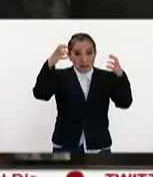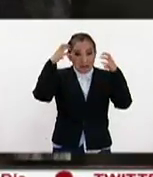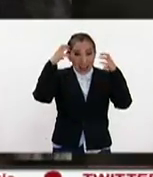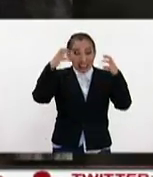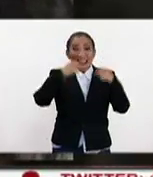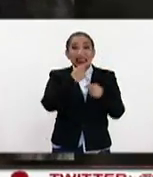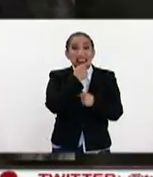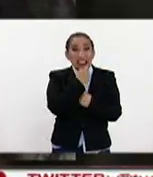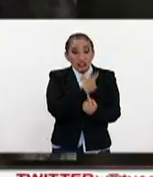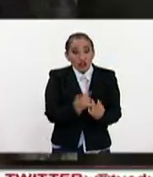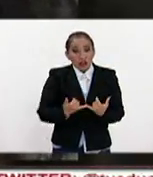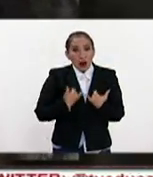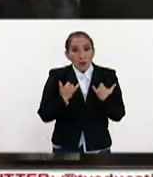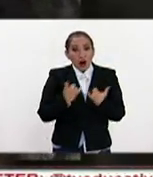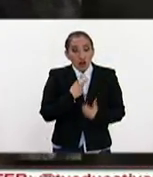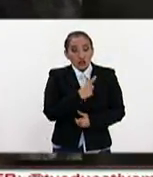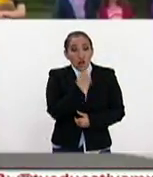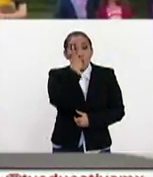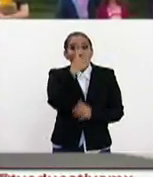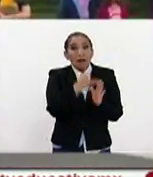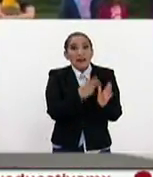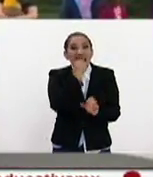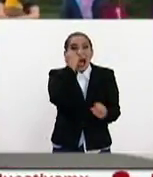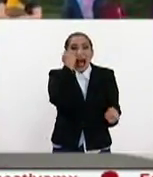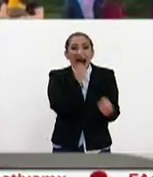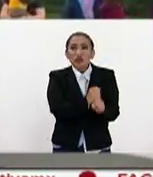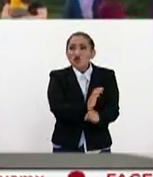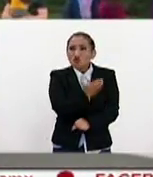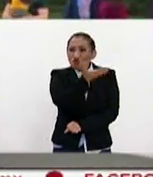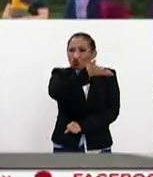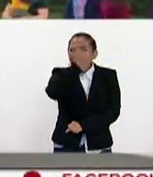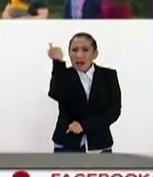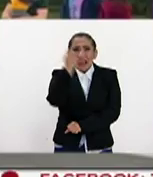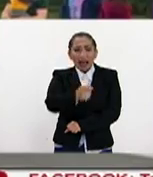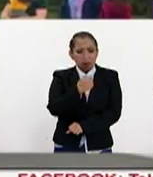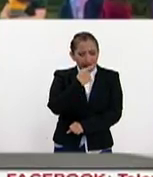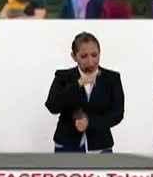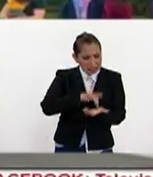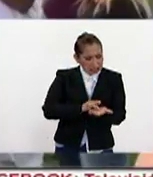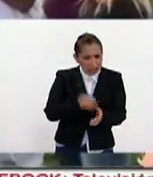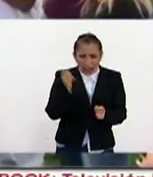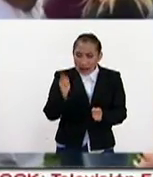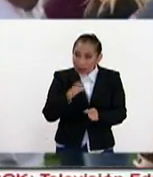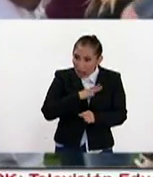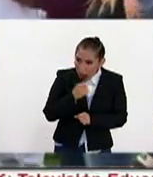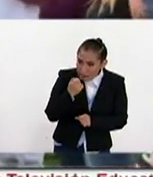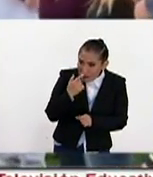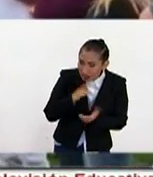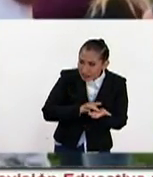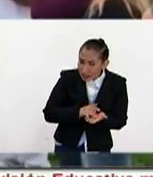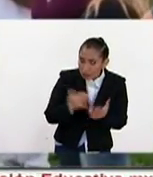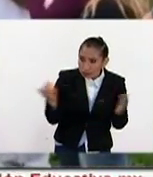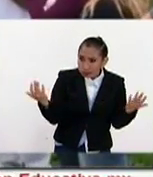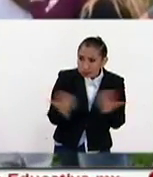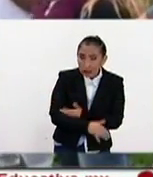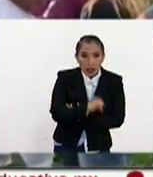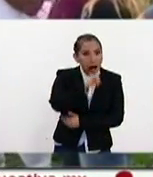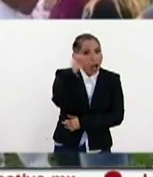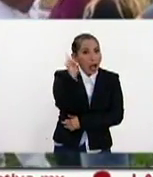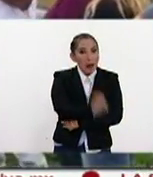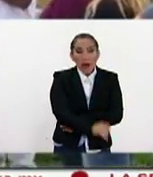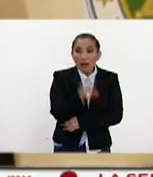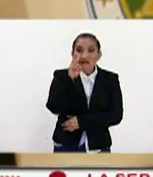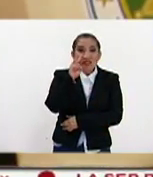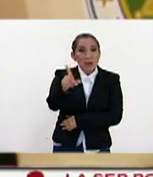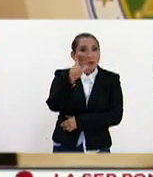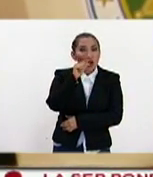los niños y los jóvenes solo una vez al año. No conocían medicinas, no sabían que existían medicinas y jamás habían